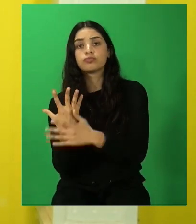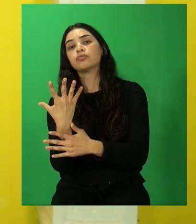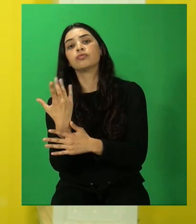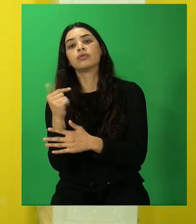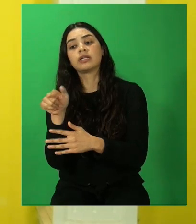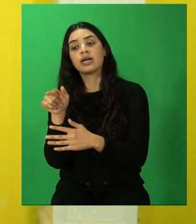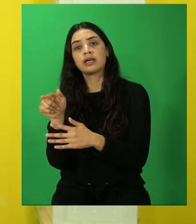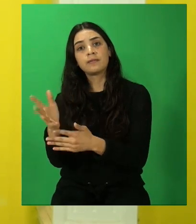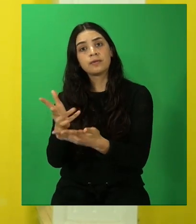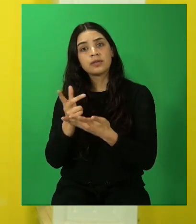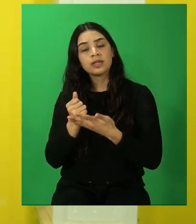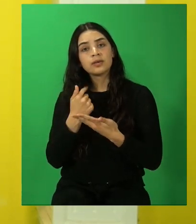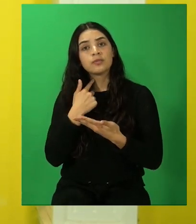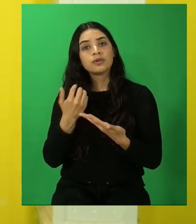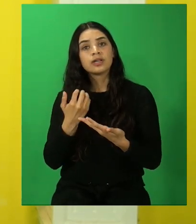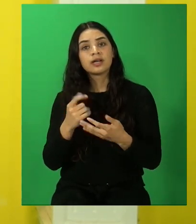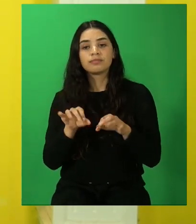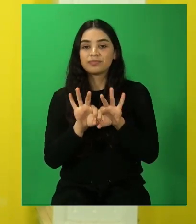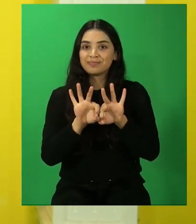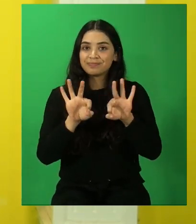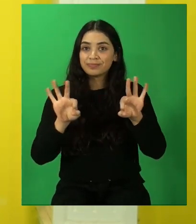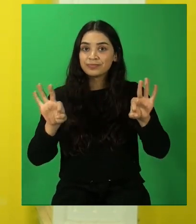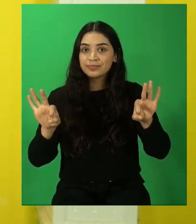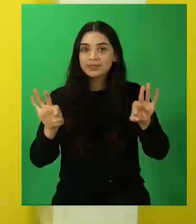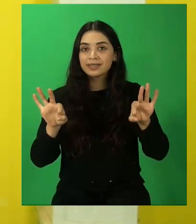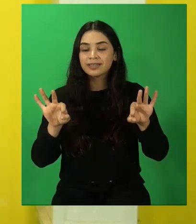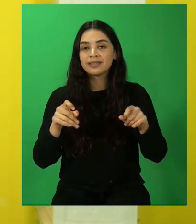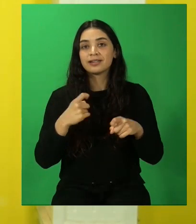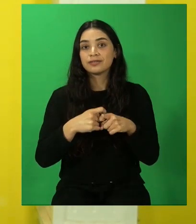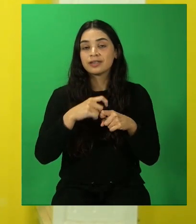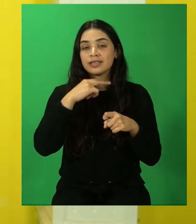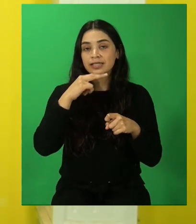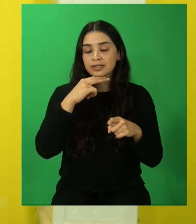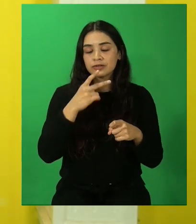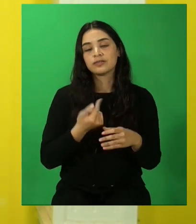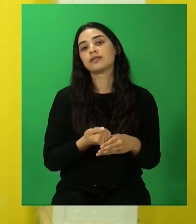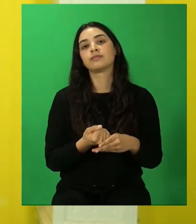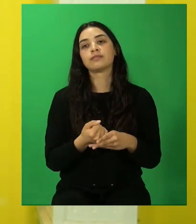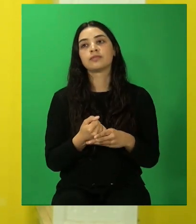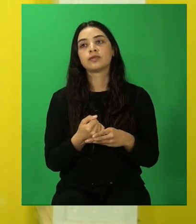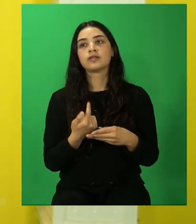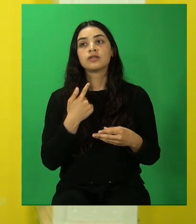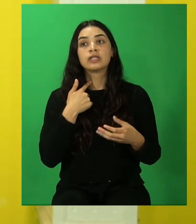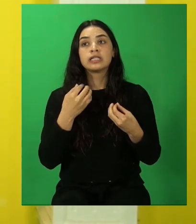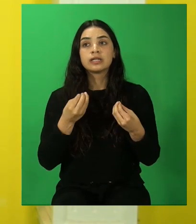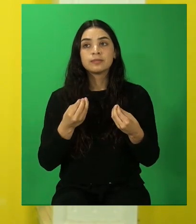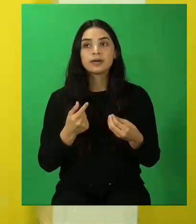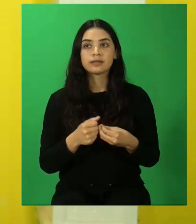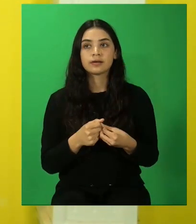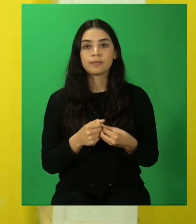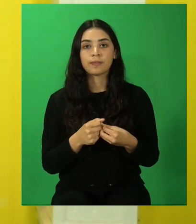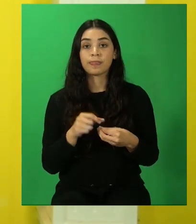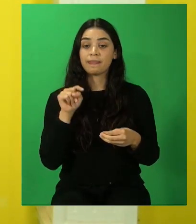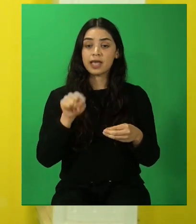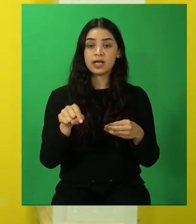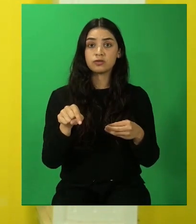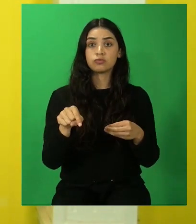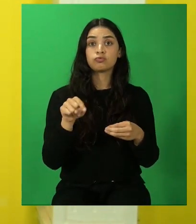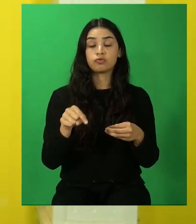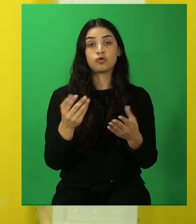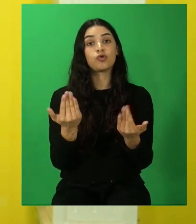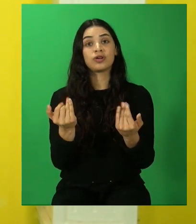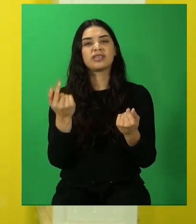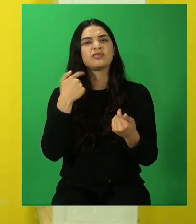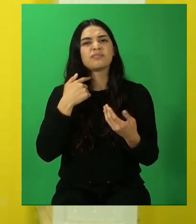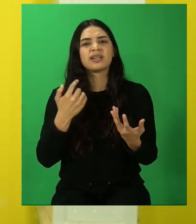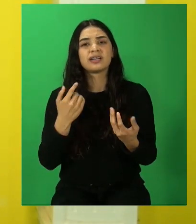obtener una cañería, ¿ya? Que en donde usted va a hacer algo que va a utilizar en su casa. Hoy